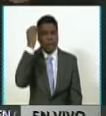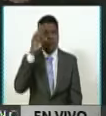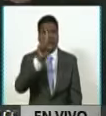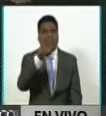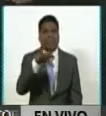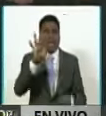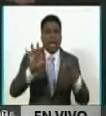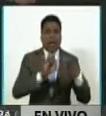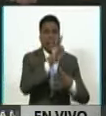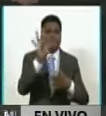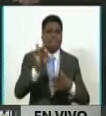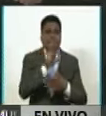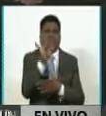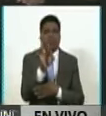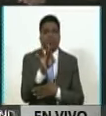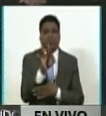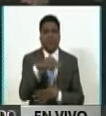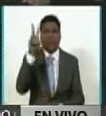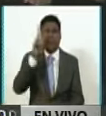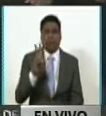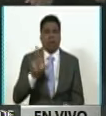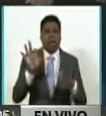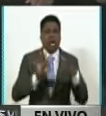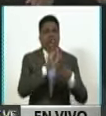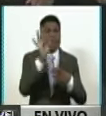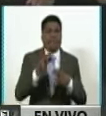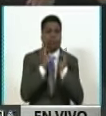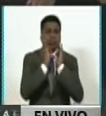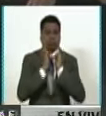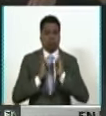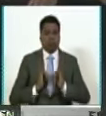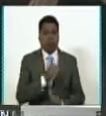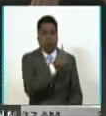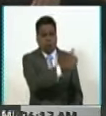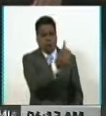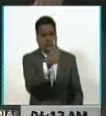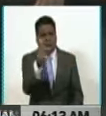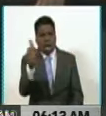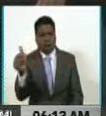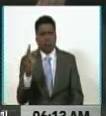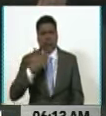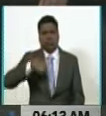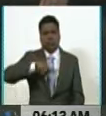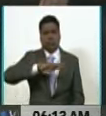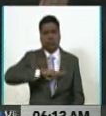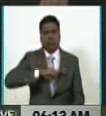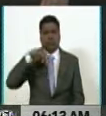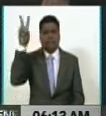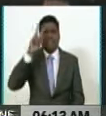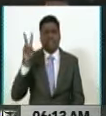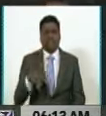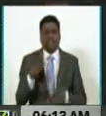nacional, al espíritu individual de cada uno de nosotros, venezolanos y venezolanas,